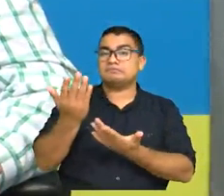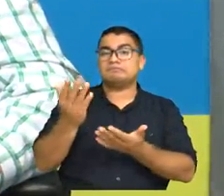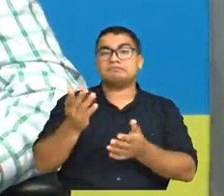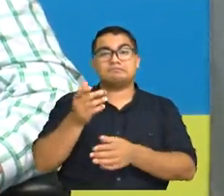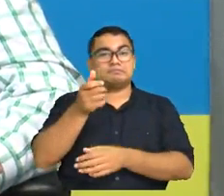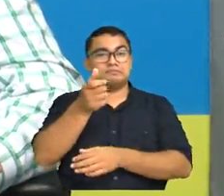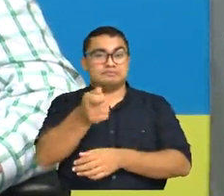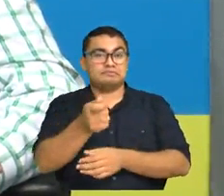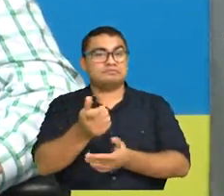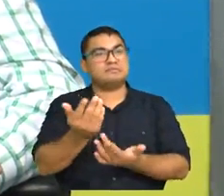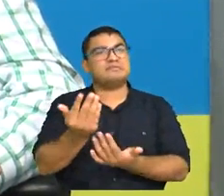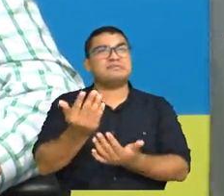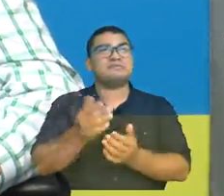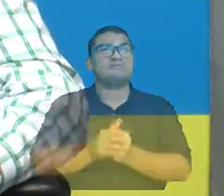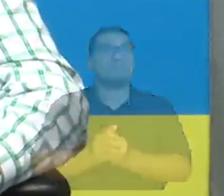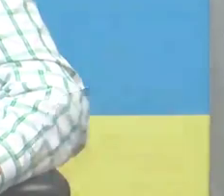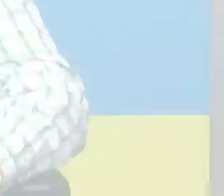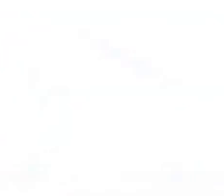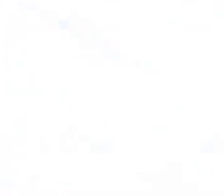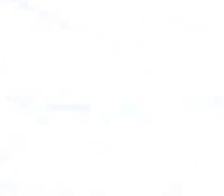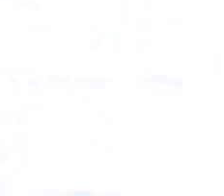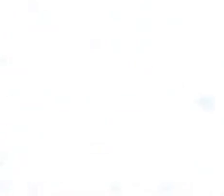canal, ya regresamos.